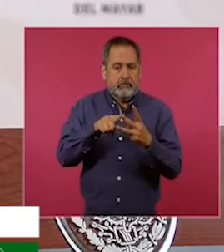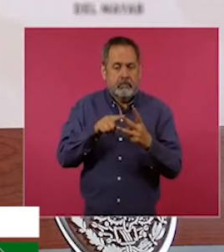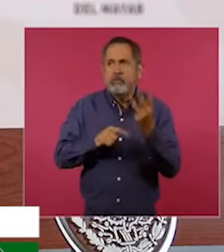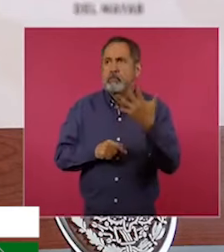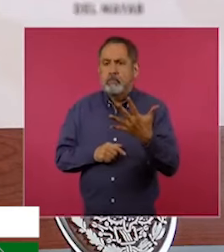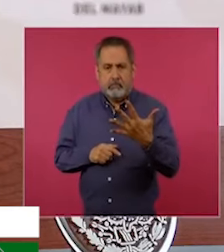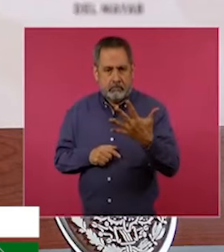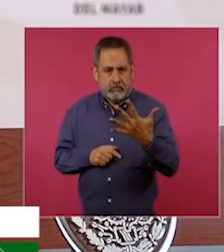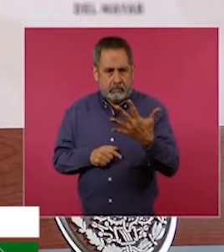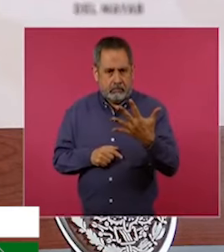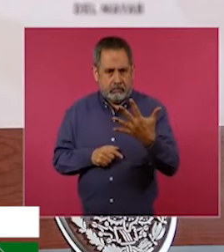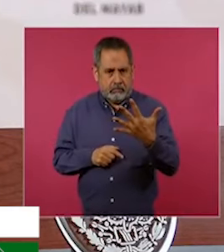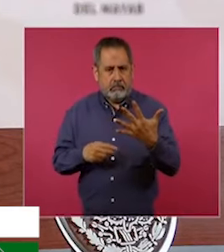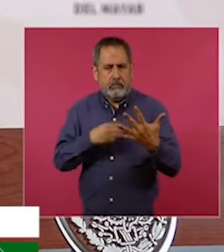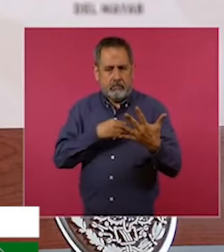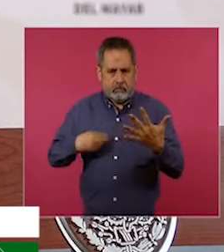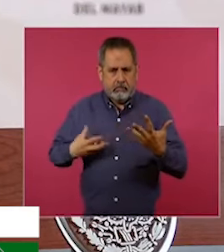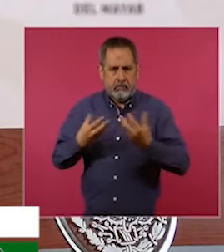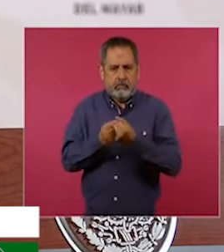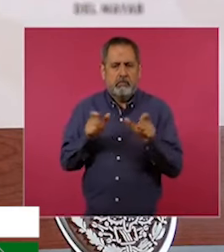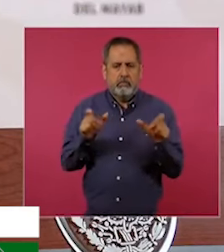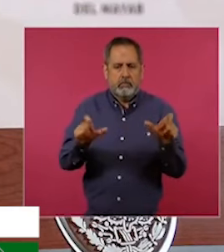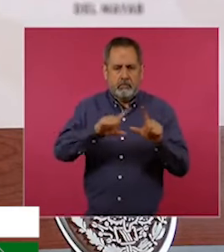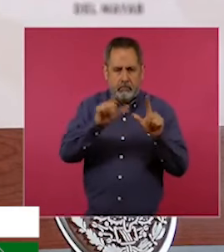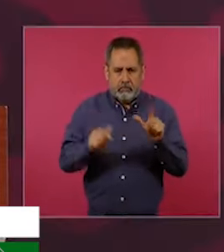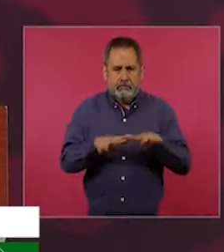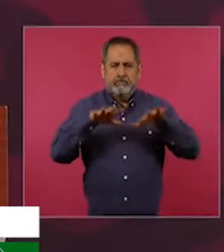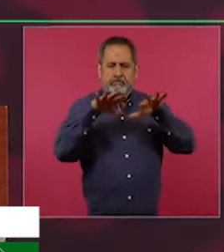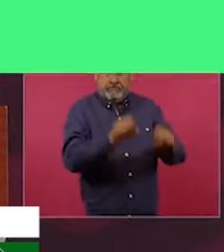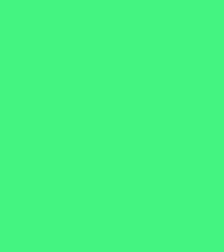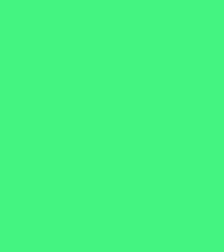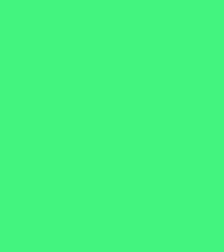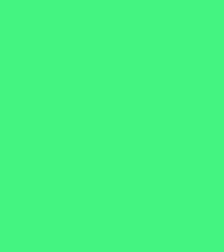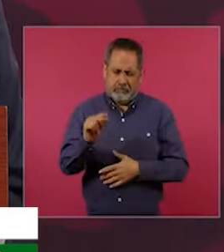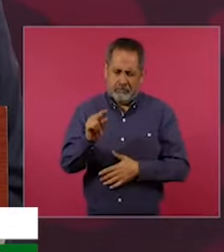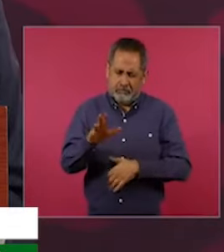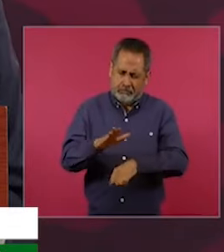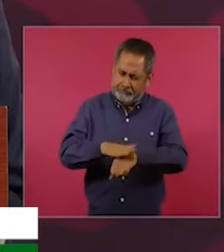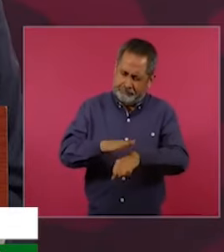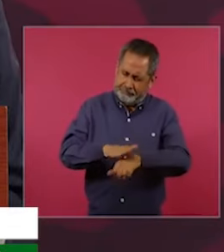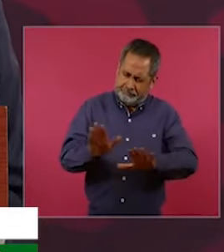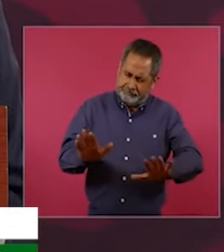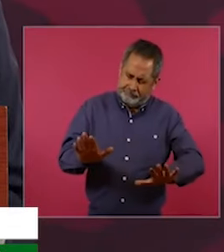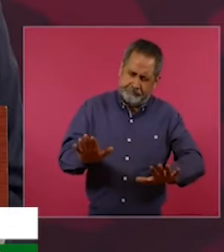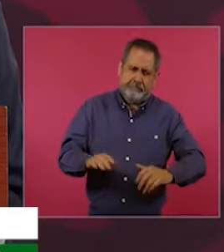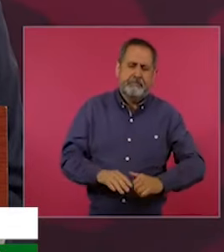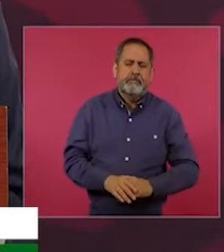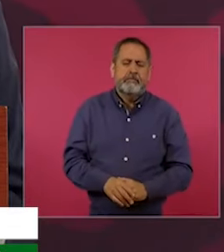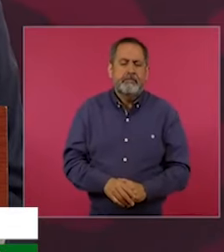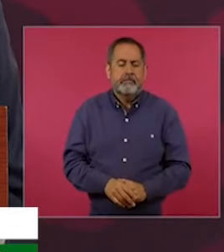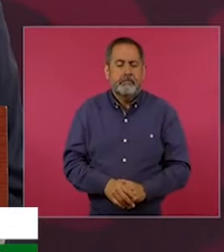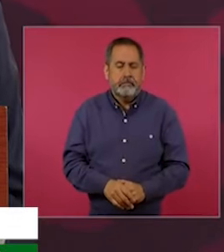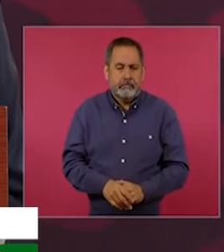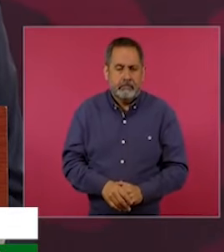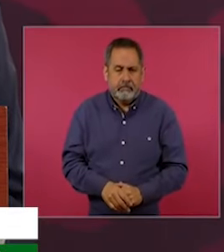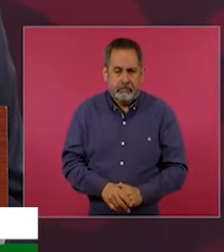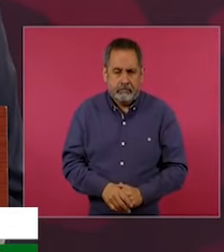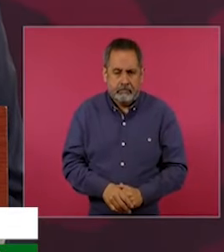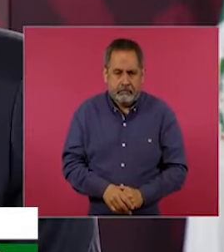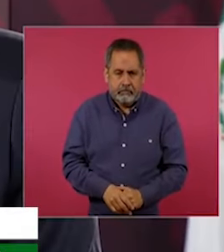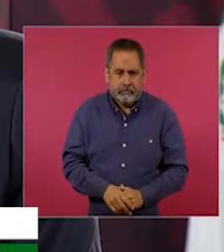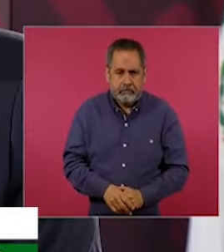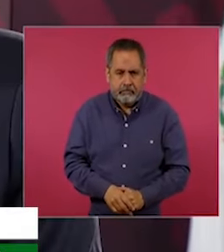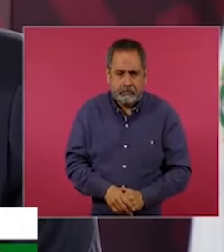5 miembros de la Guardia Nacional detenidos. El mandatario mexicano garantizó que el